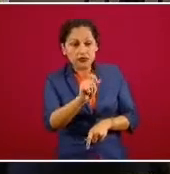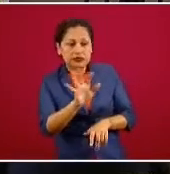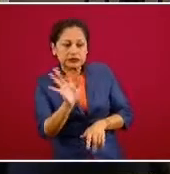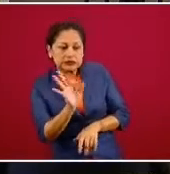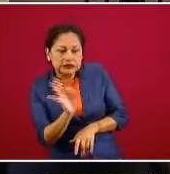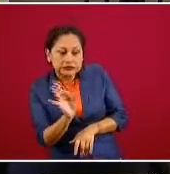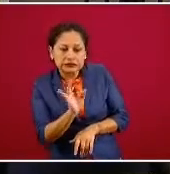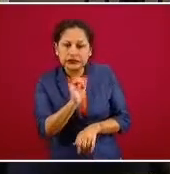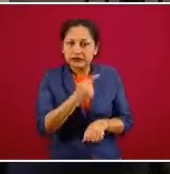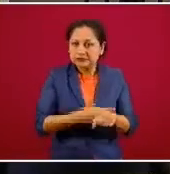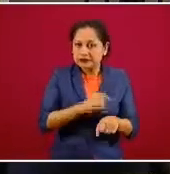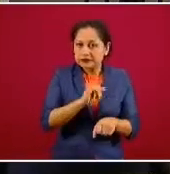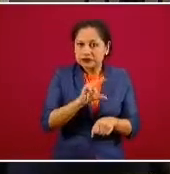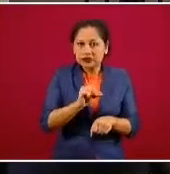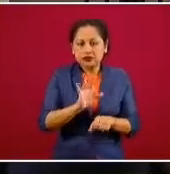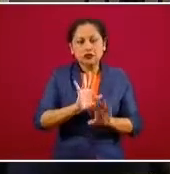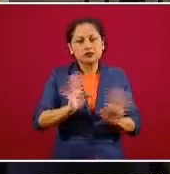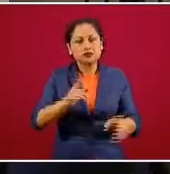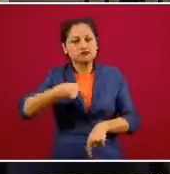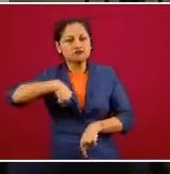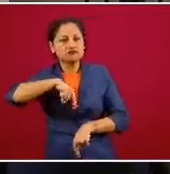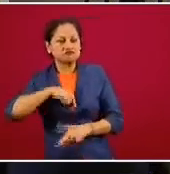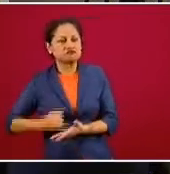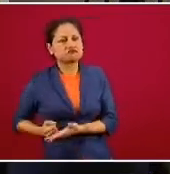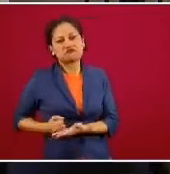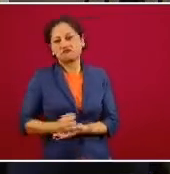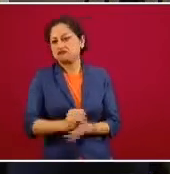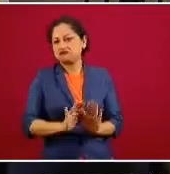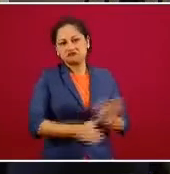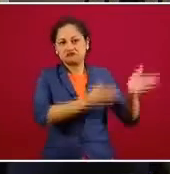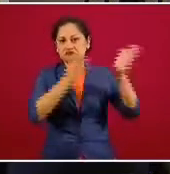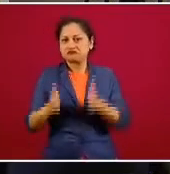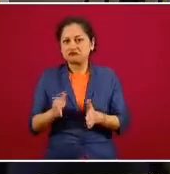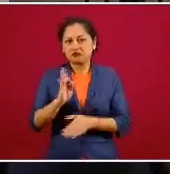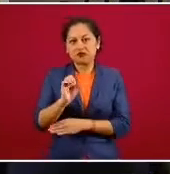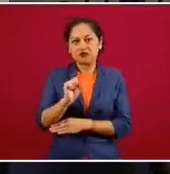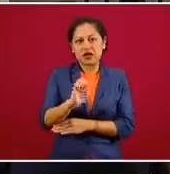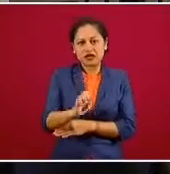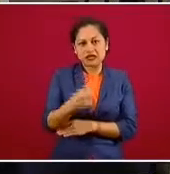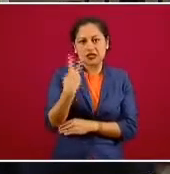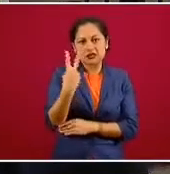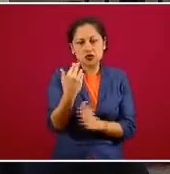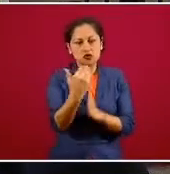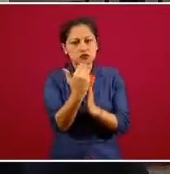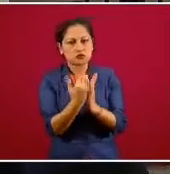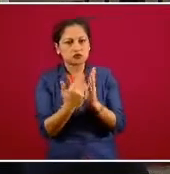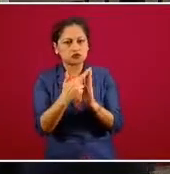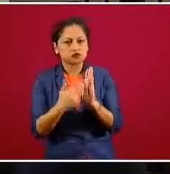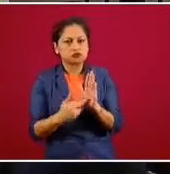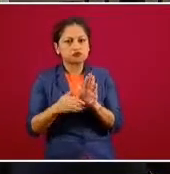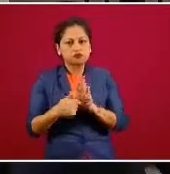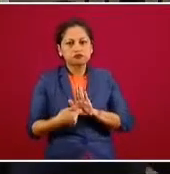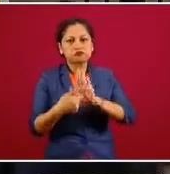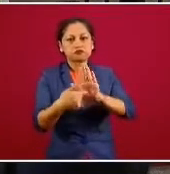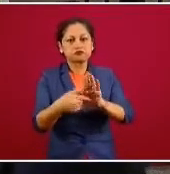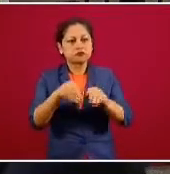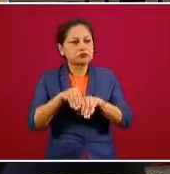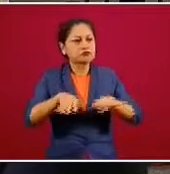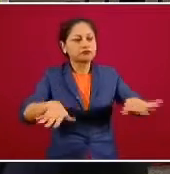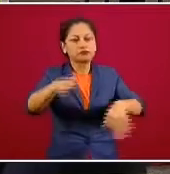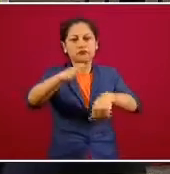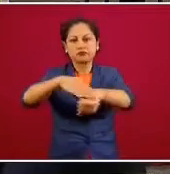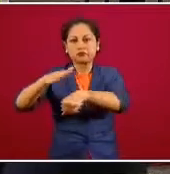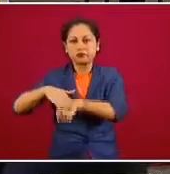decidimos implantar las intervenciones que corresponden a la fase 2, y son estas de mitigación masiva, precisamente para